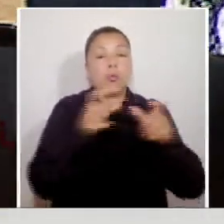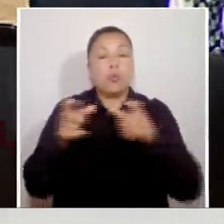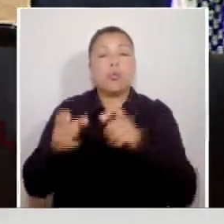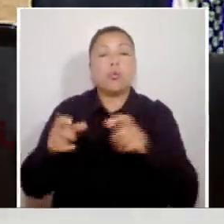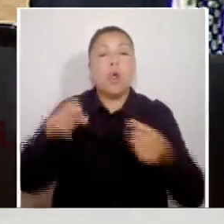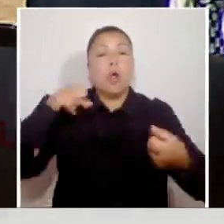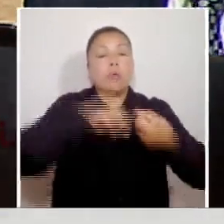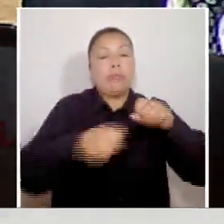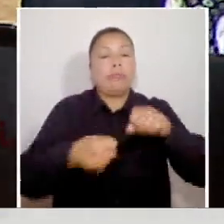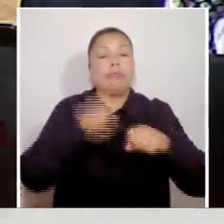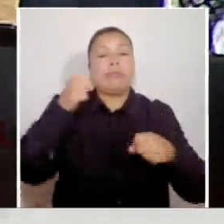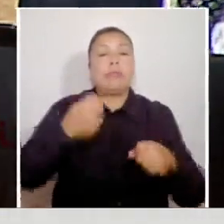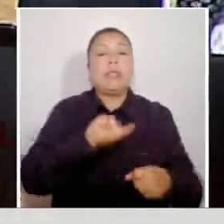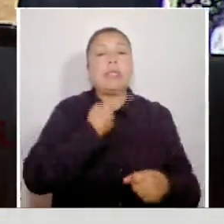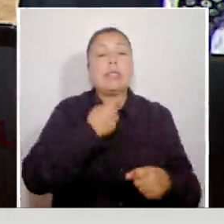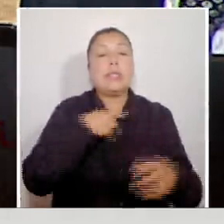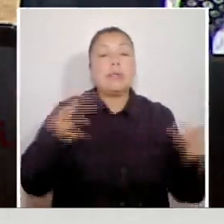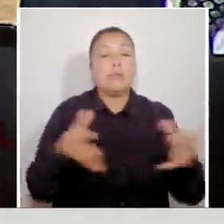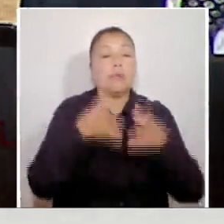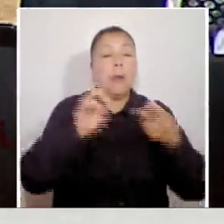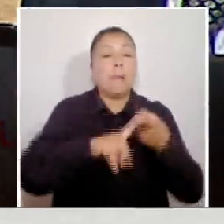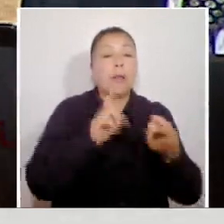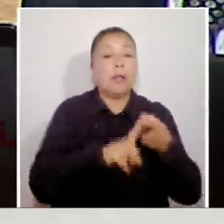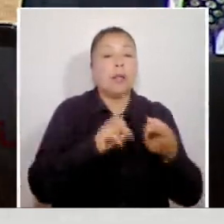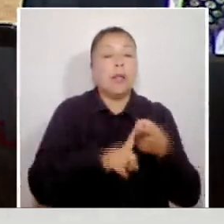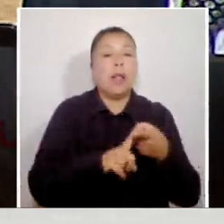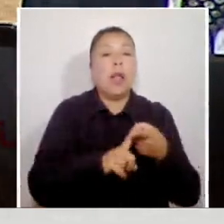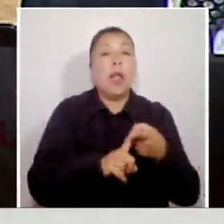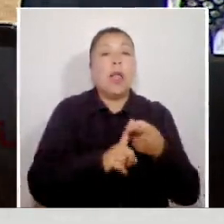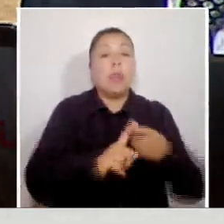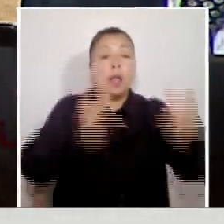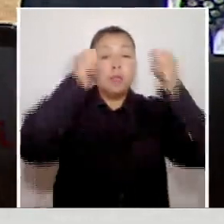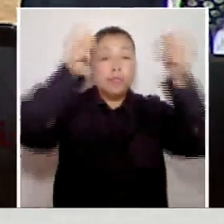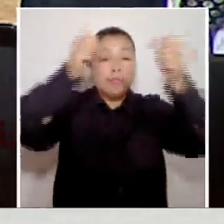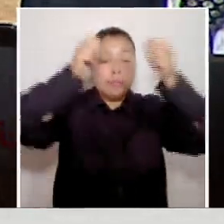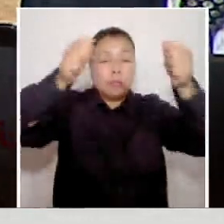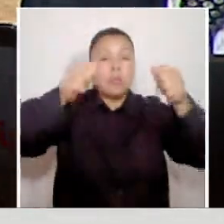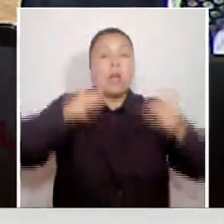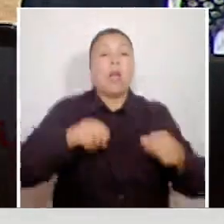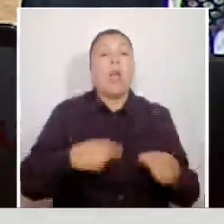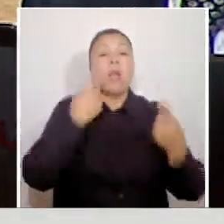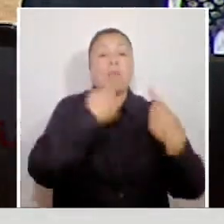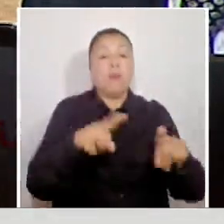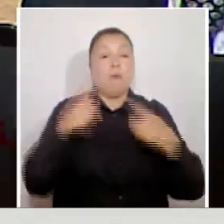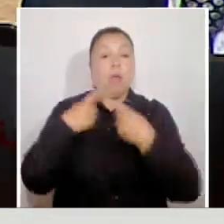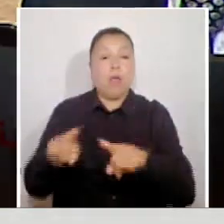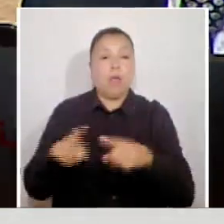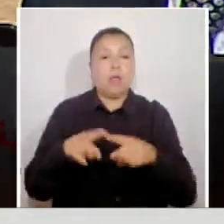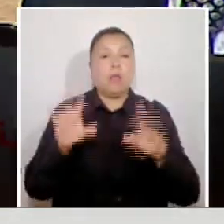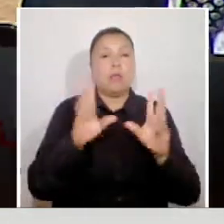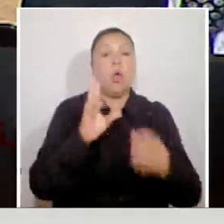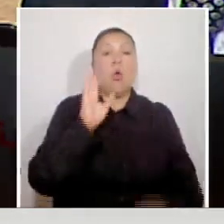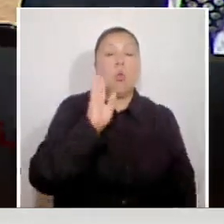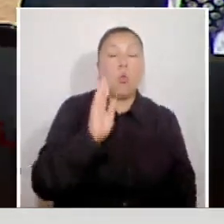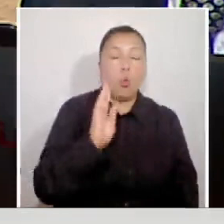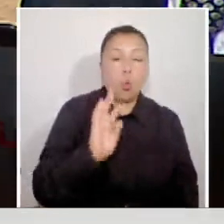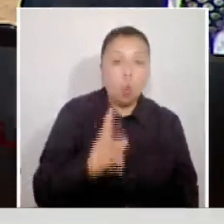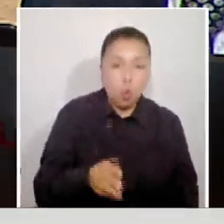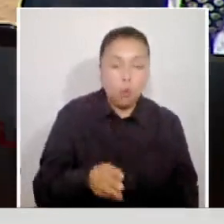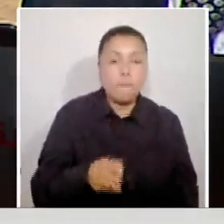interés y fomento a la participación de los hinchas en los distintos clubes deportivos es una